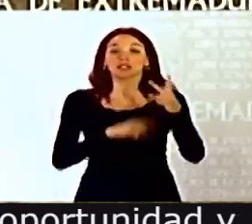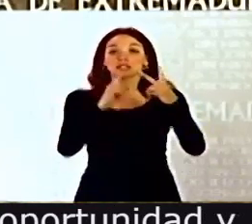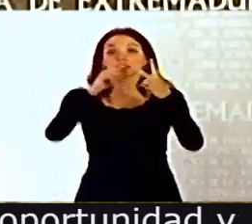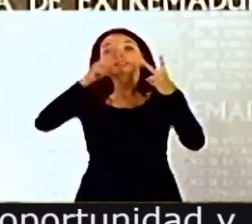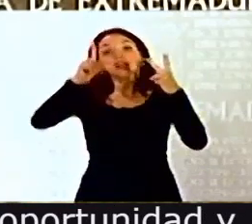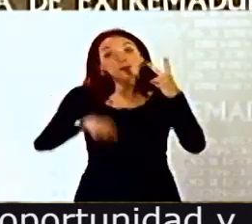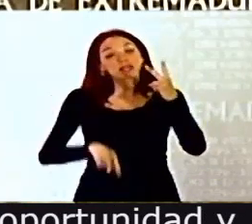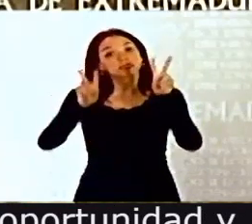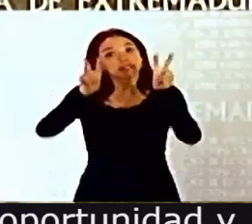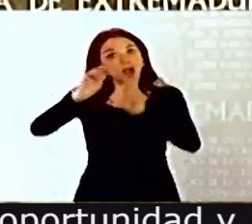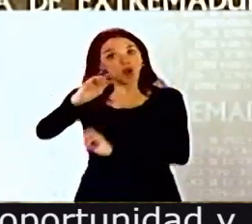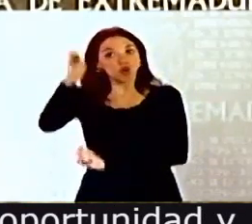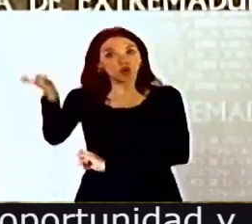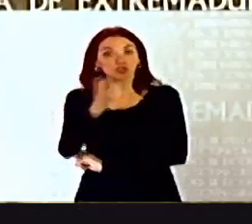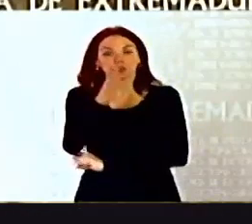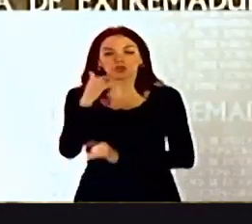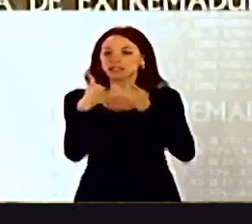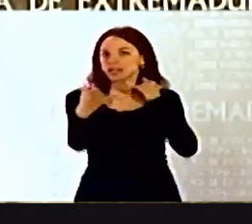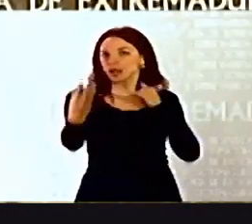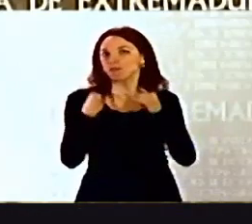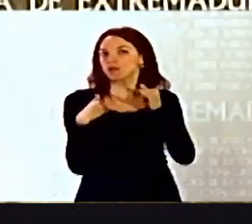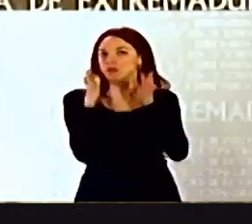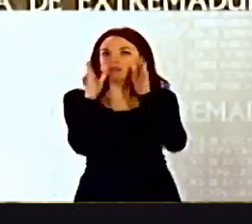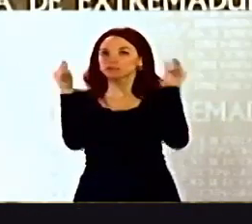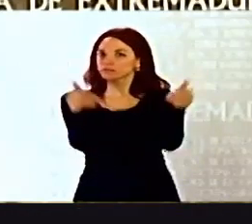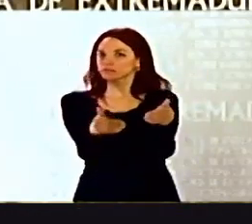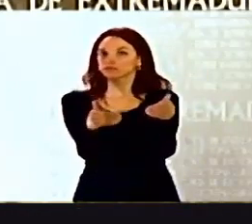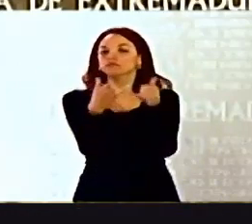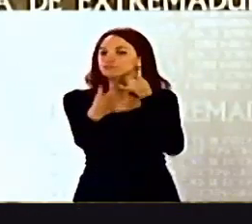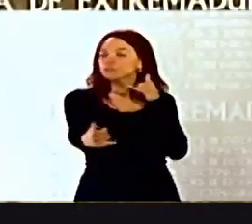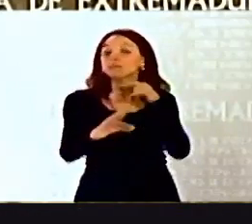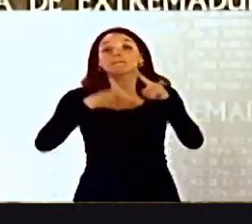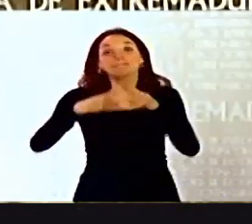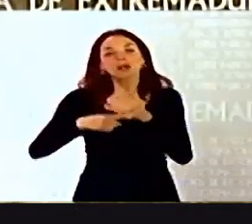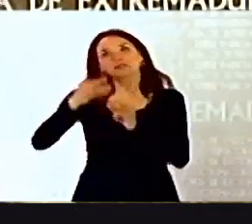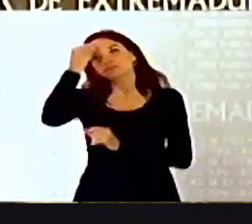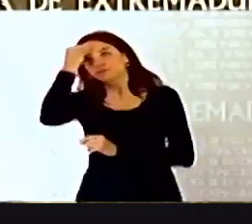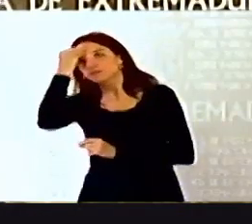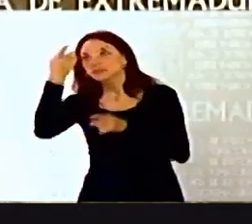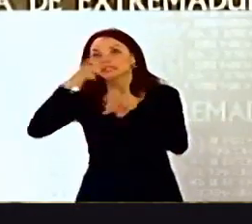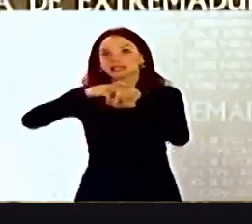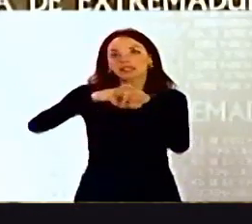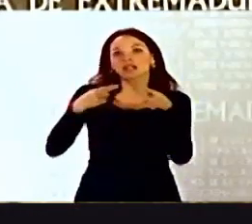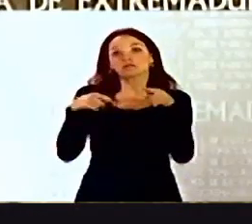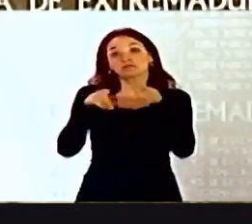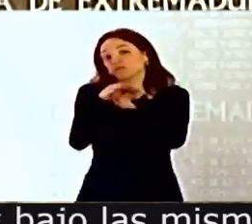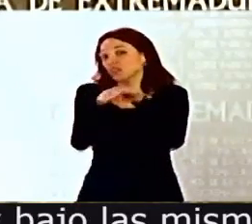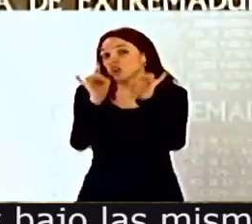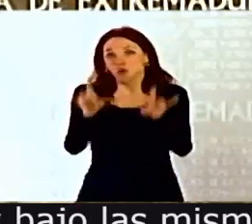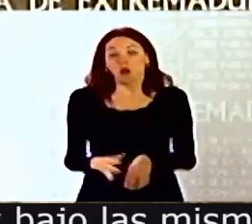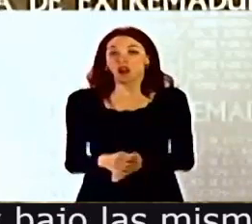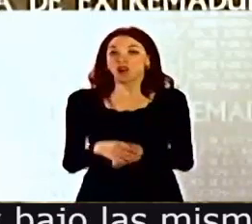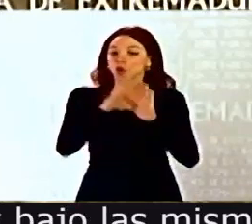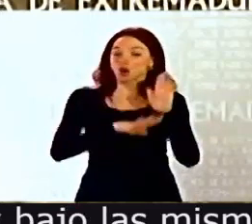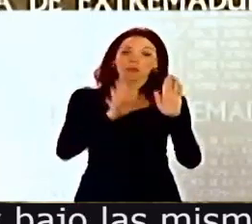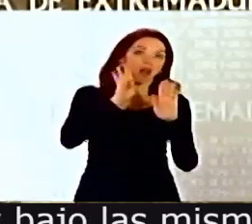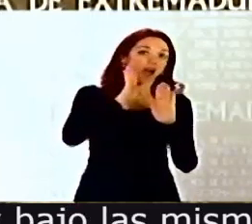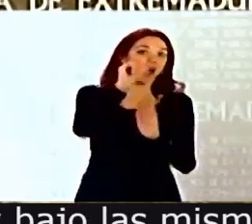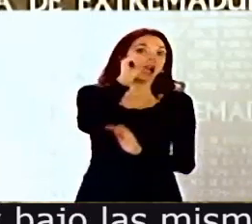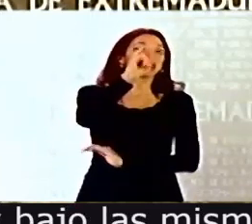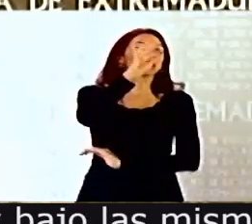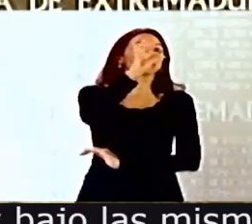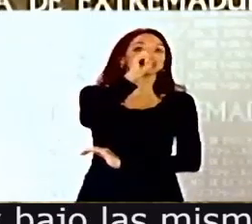de cosas, y atendiendo a la misma línea y bajo las mismas motivaciones y criterios que pusimos en marcha el programa Crisol en la